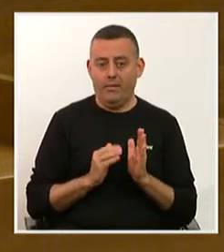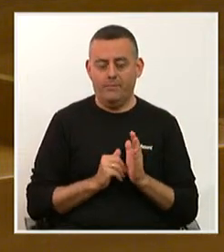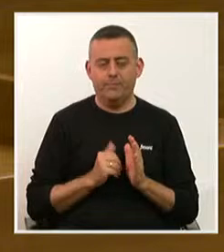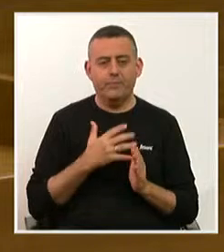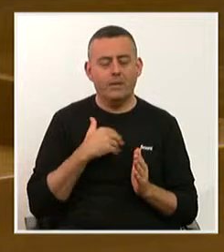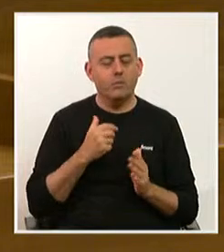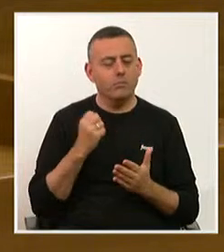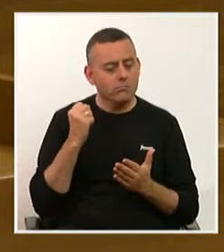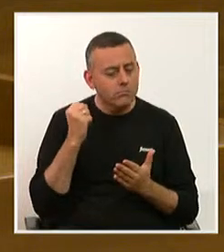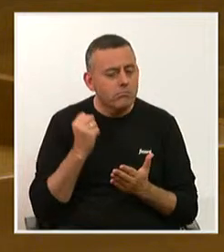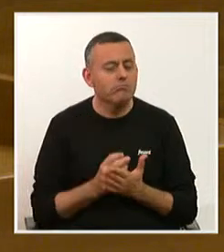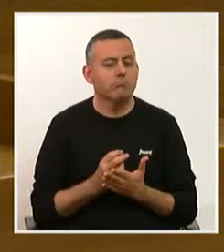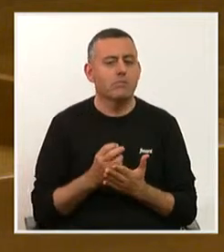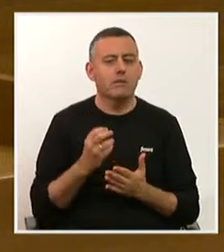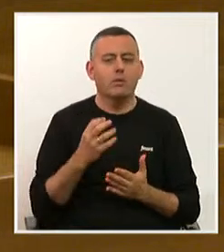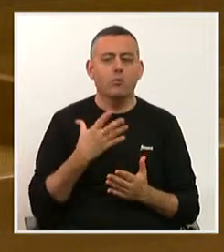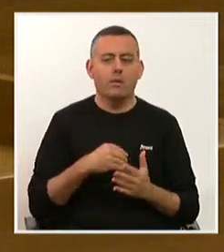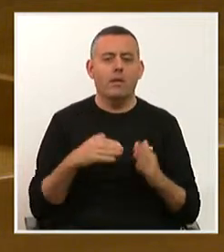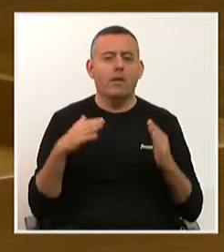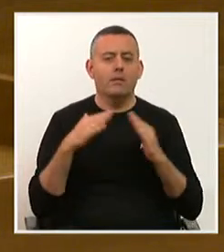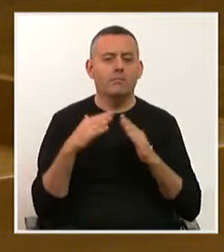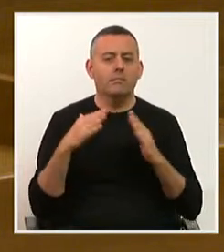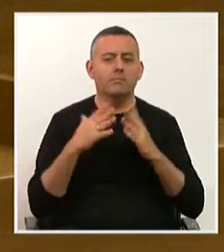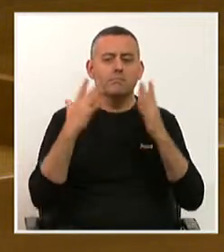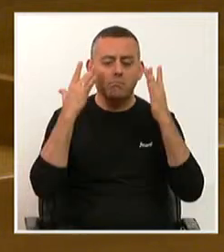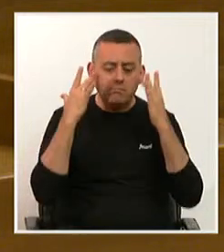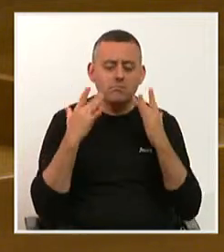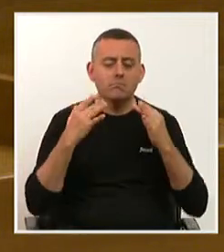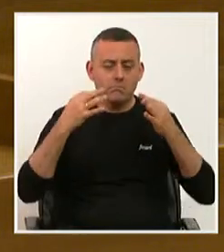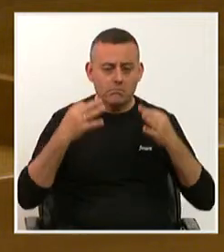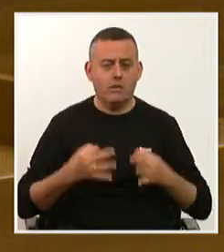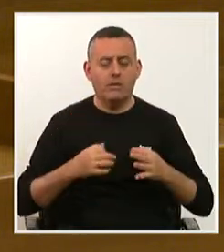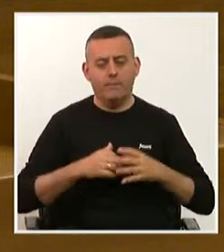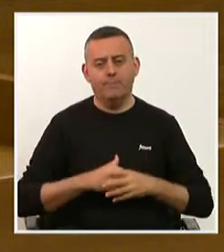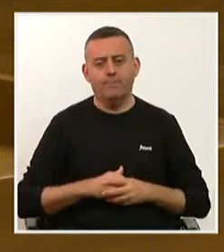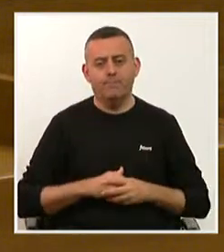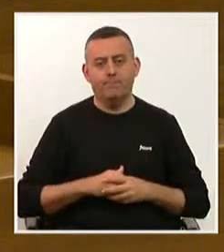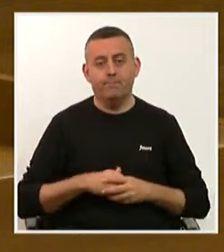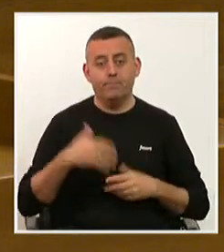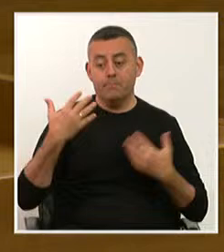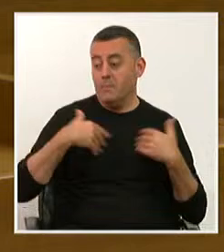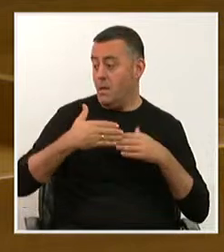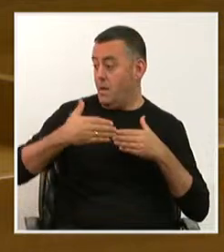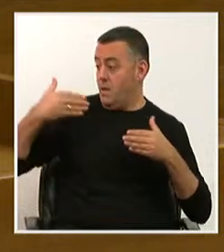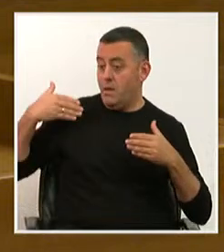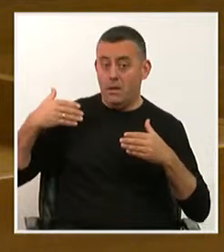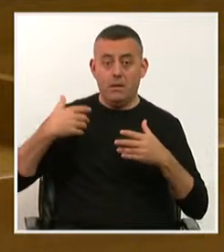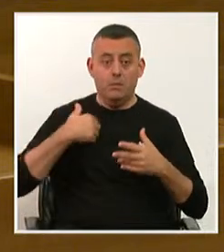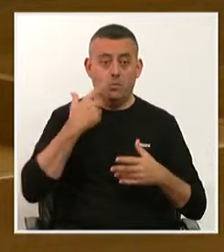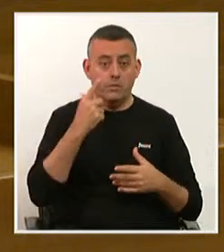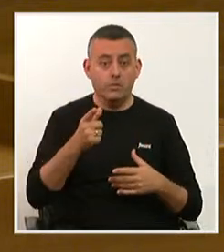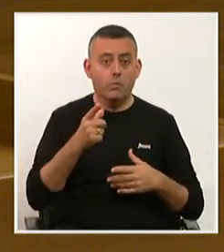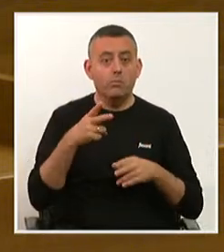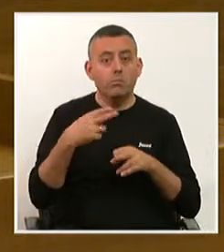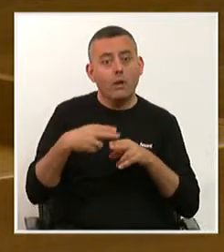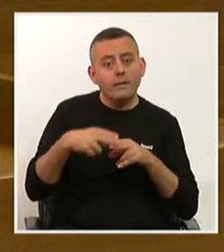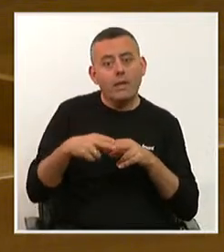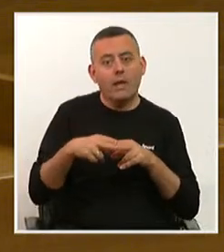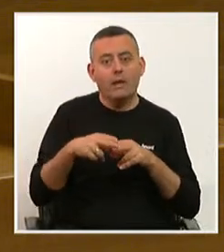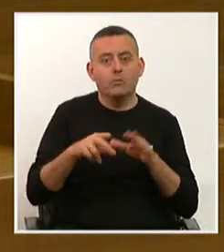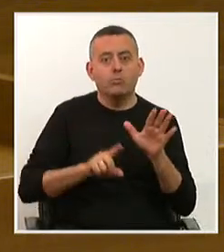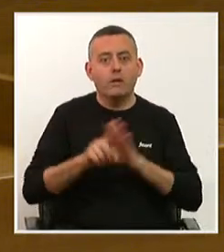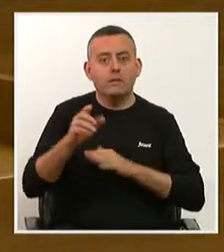vivenda digna en el últim en vist graci a polítiques progreses del go de españ millor condici en